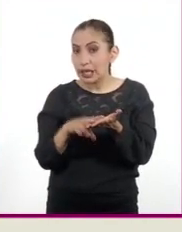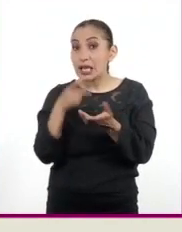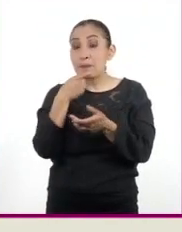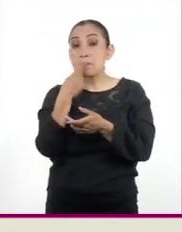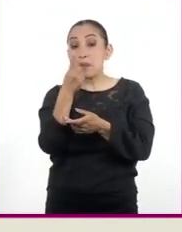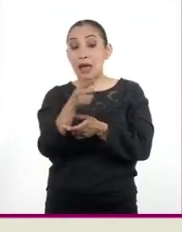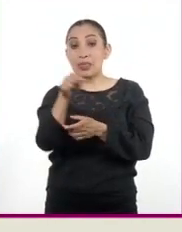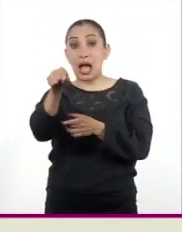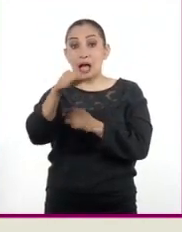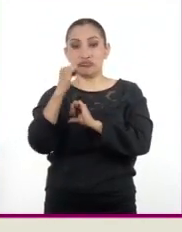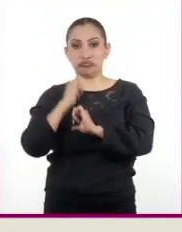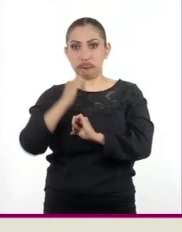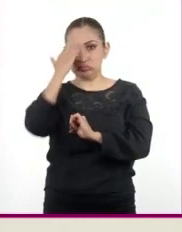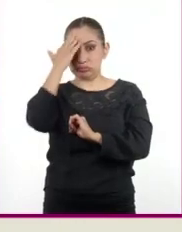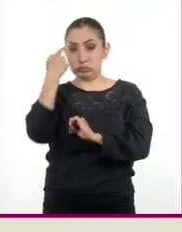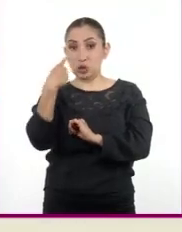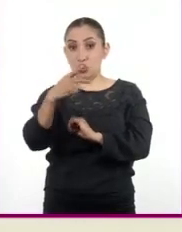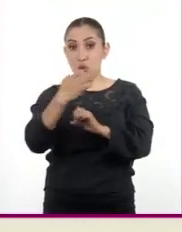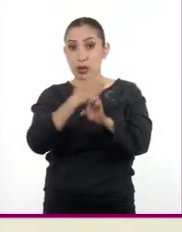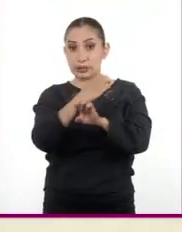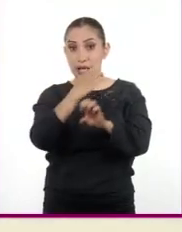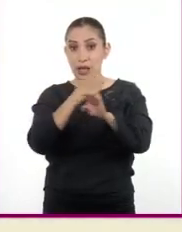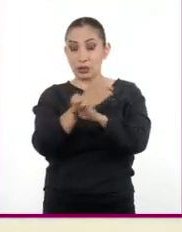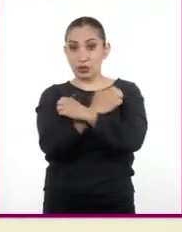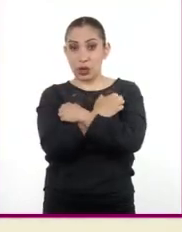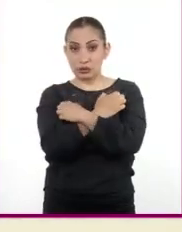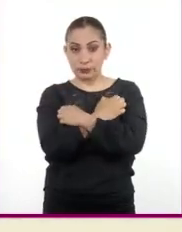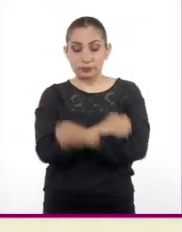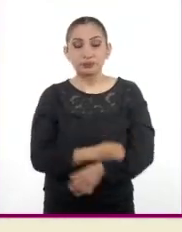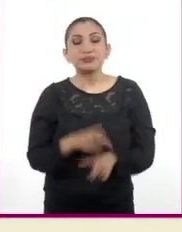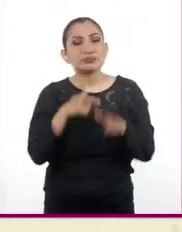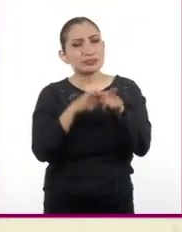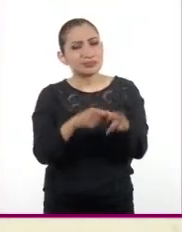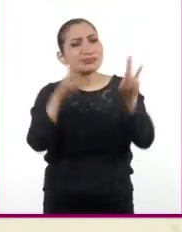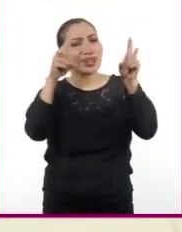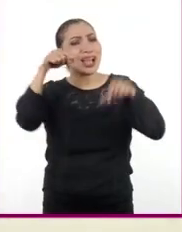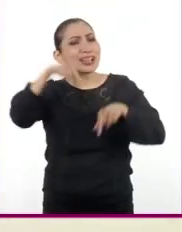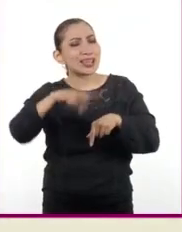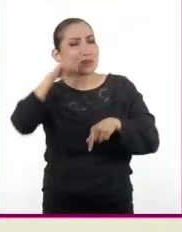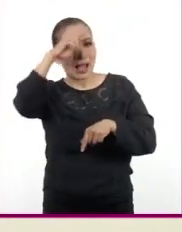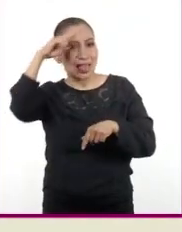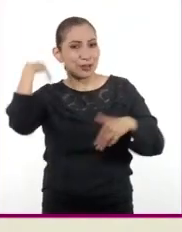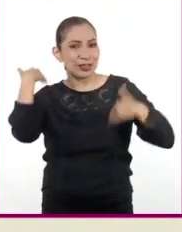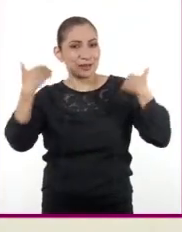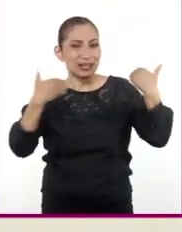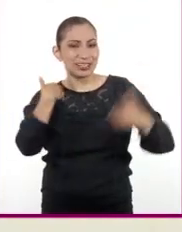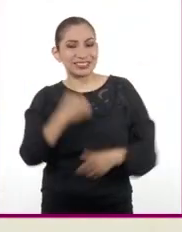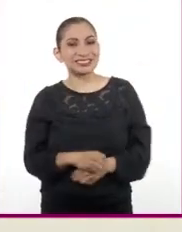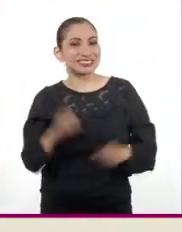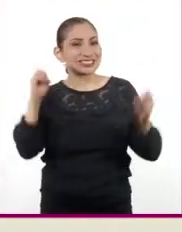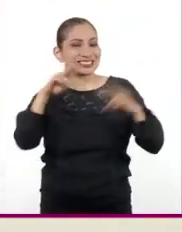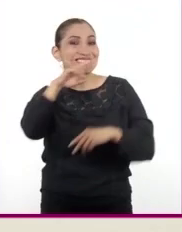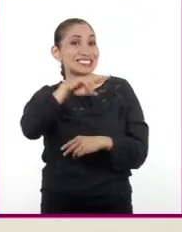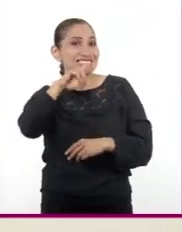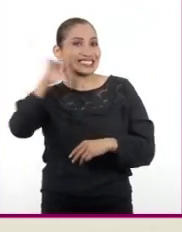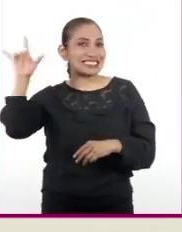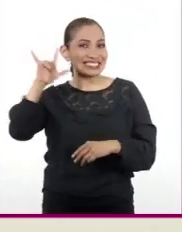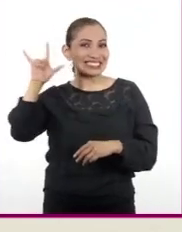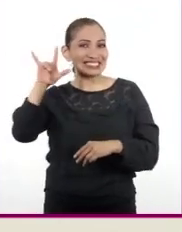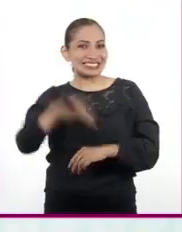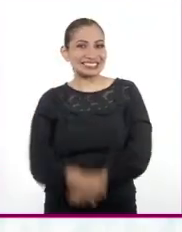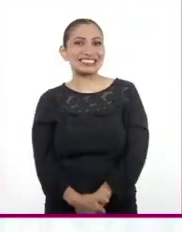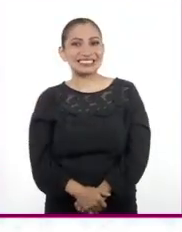indique la autoridad educativa de su entidad. Continúen con la programación de Verano Divertido. ¡Hasta pronto!